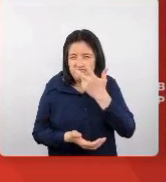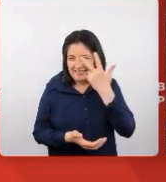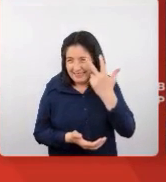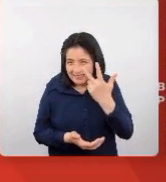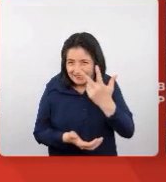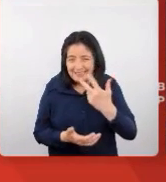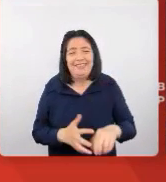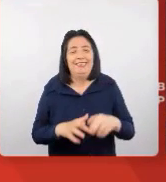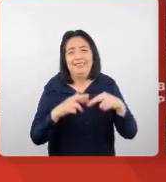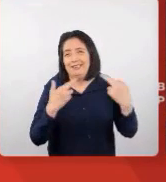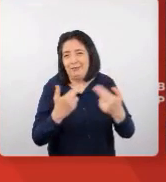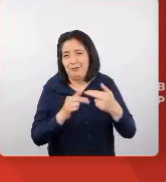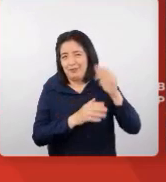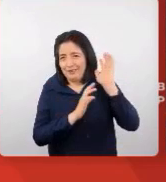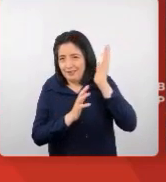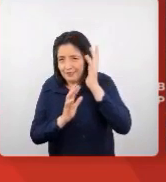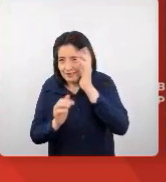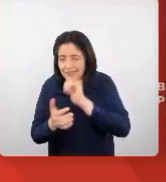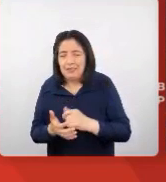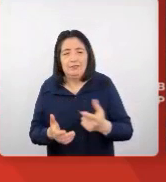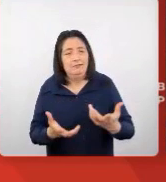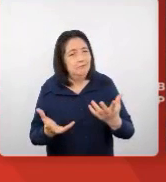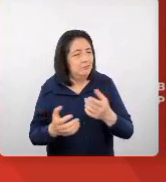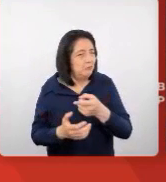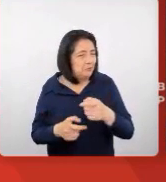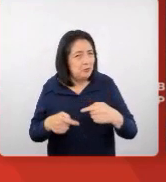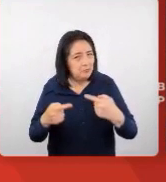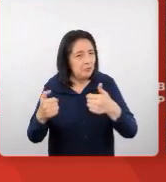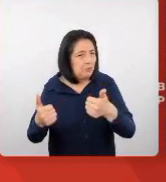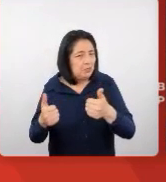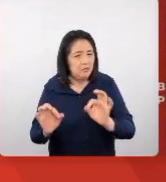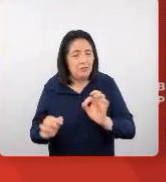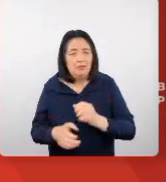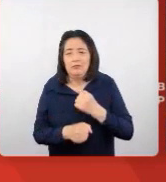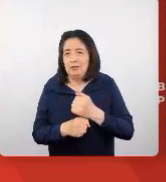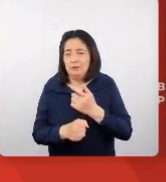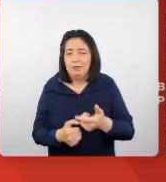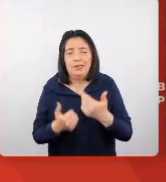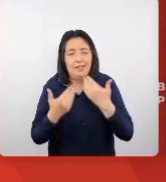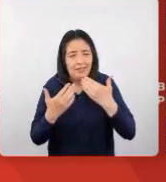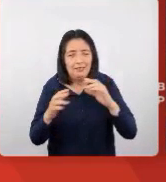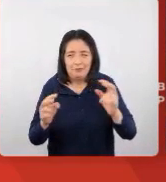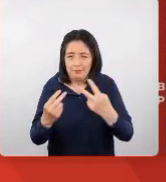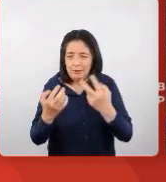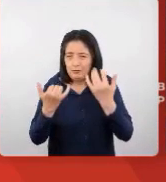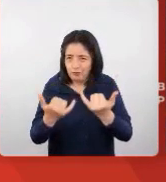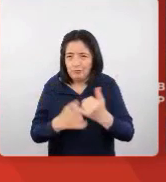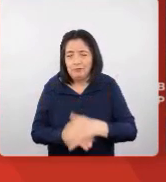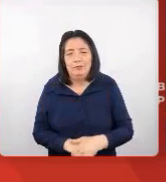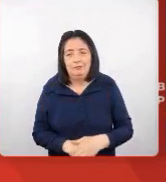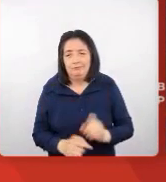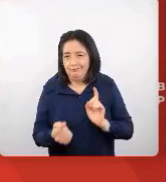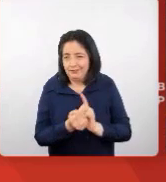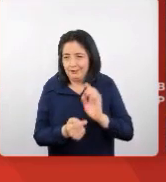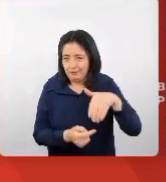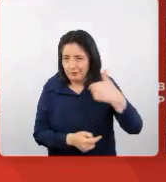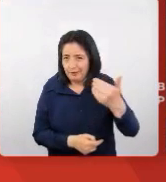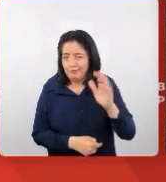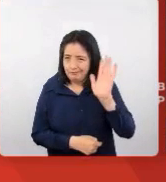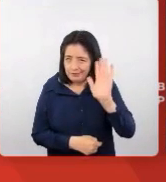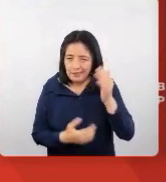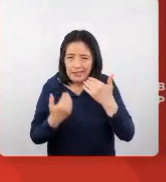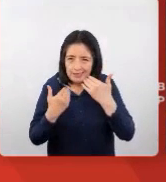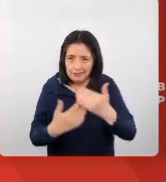hemos tenido de capacitación. Les deseo muchos éxitos y muchas gracias por acompañarnos el día de hoy. Hasta luego. Gracias.